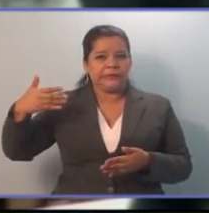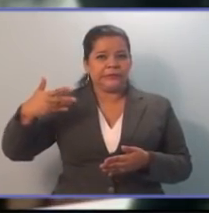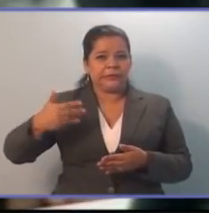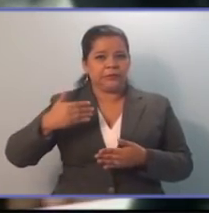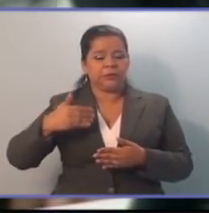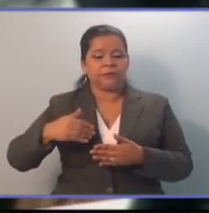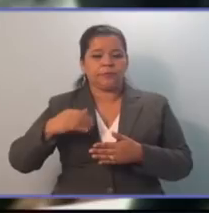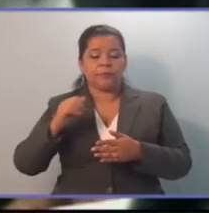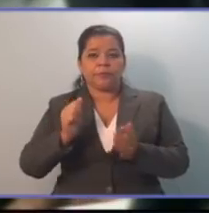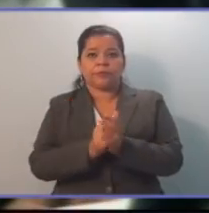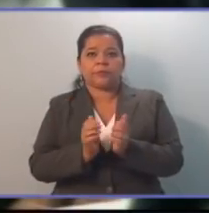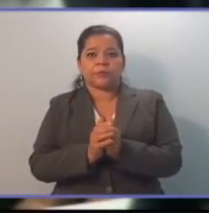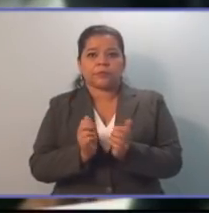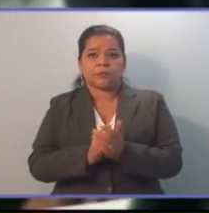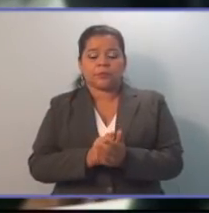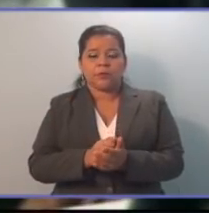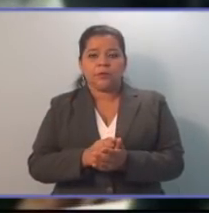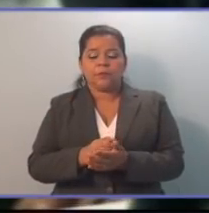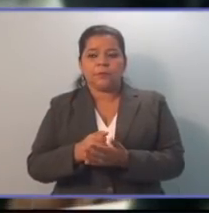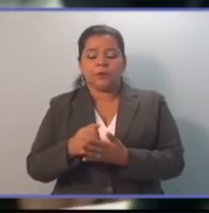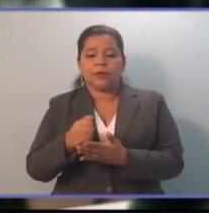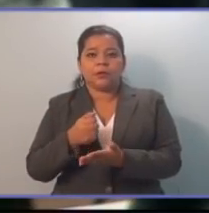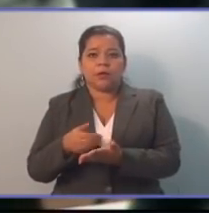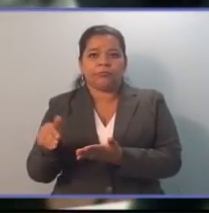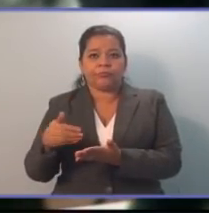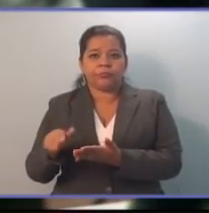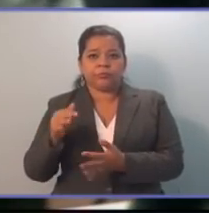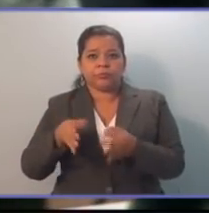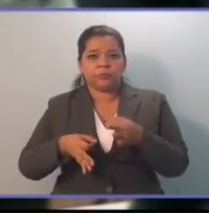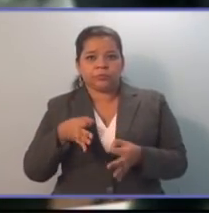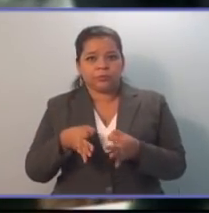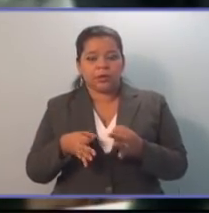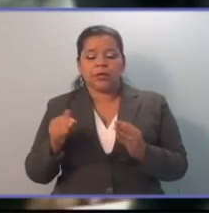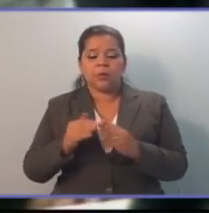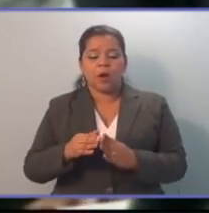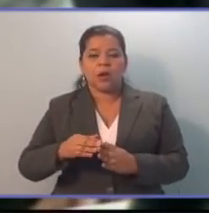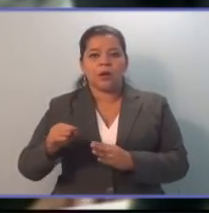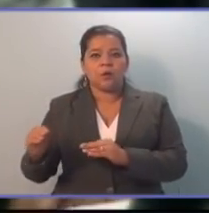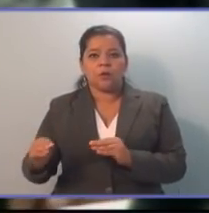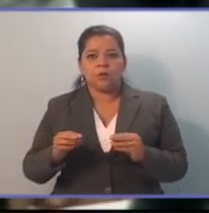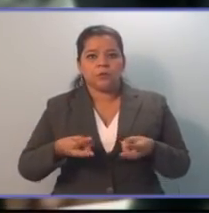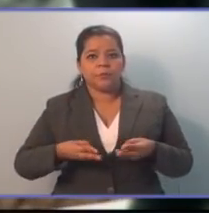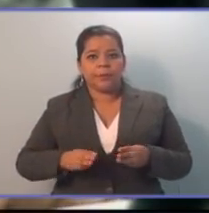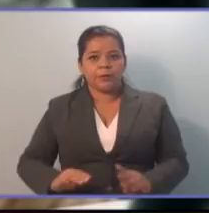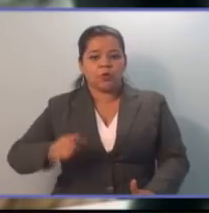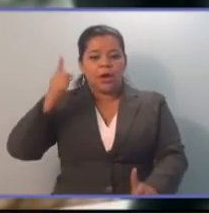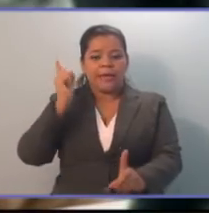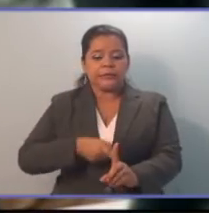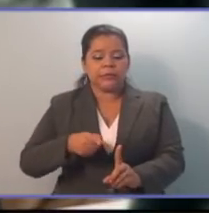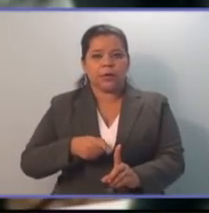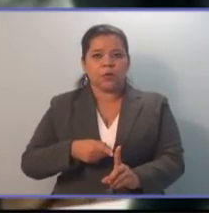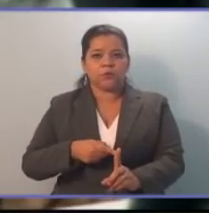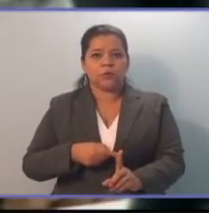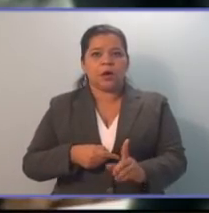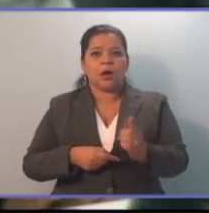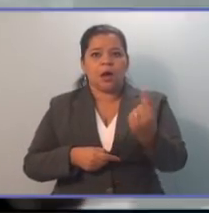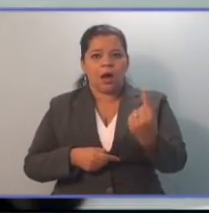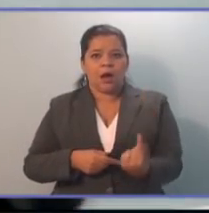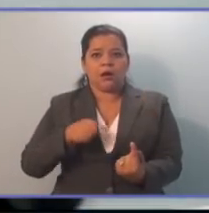casos de depuración judicial y sancionatorios contra jueces y magistrados.